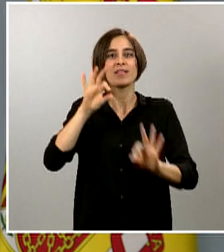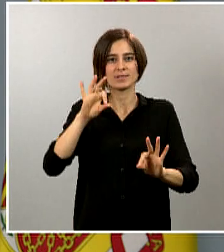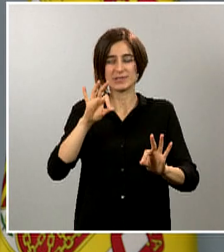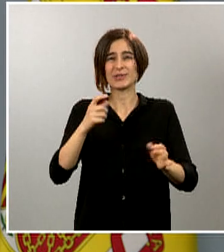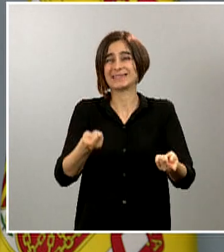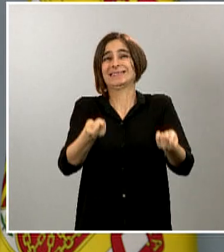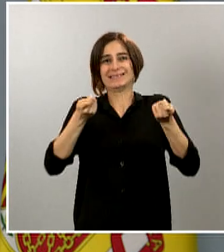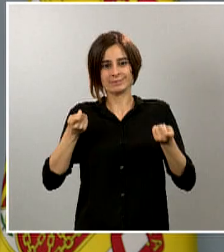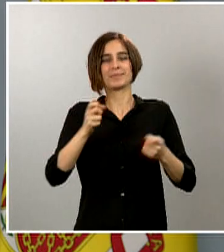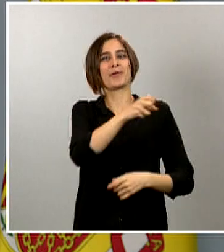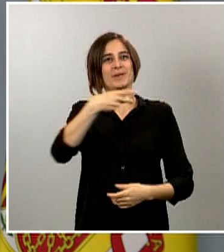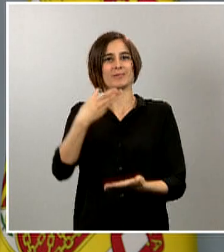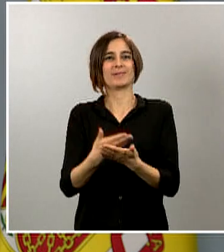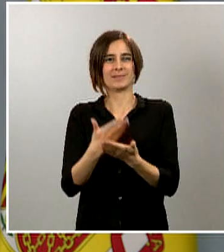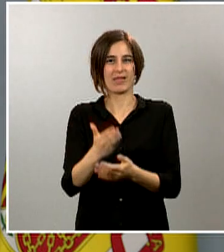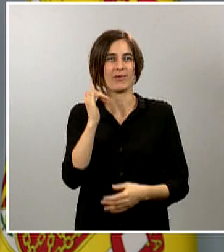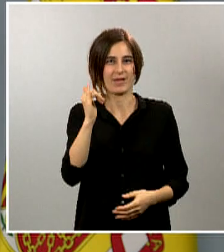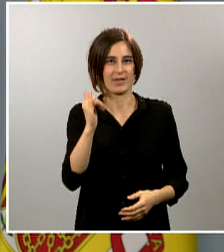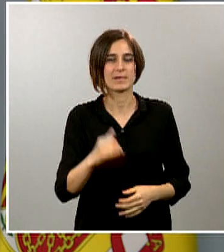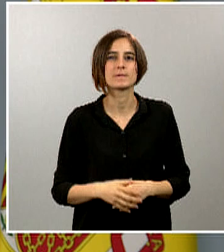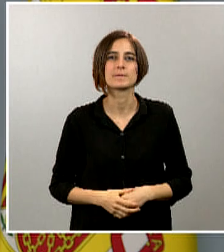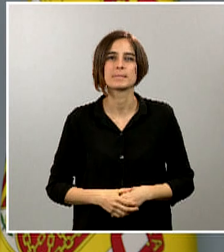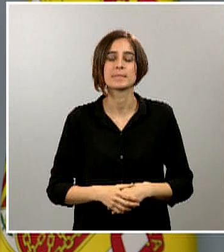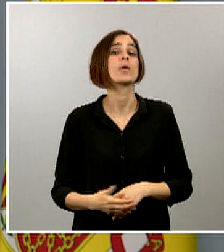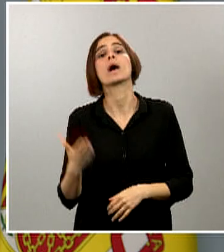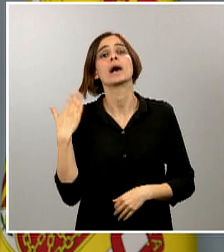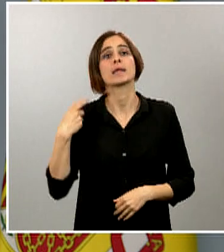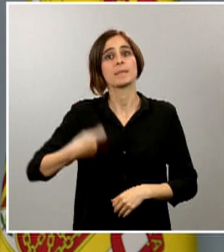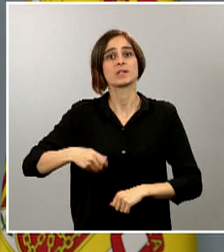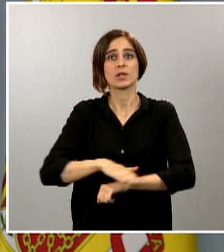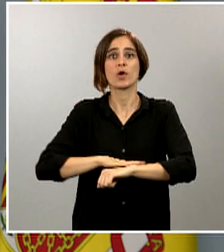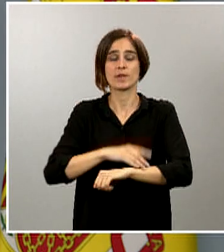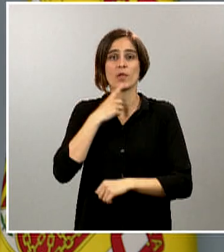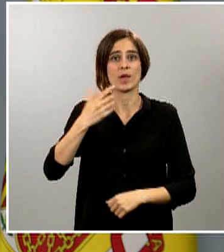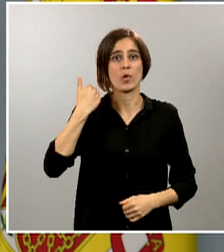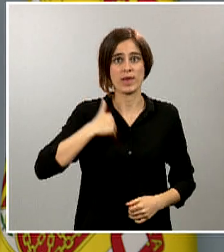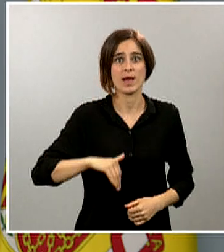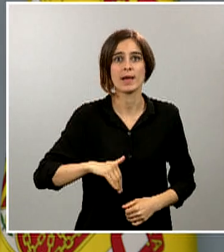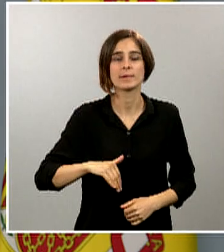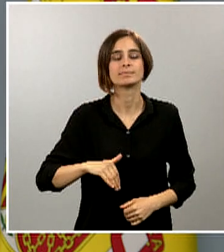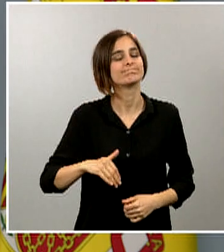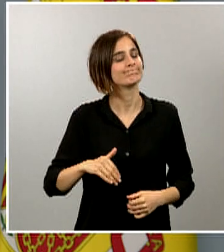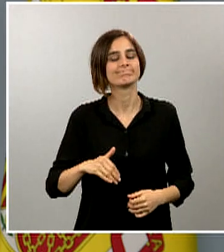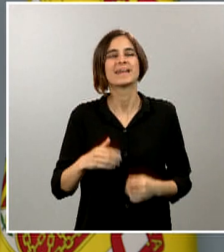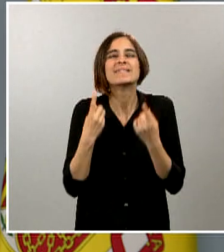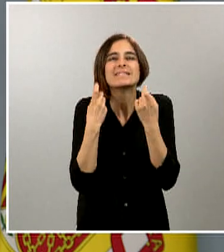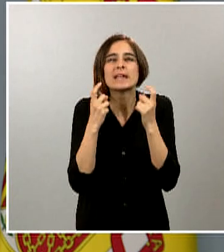estamos viendo. Pero, como dijo también ayer el presidente del Gobierno, necesitamos un esfuerzo